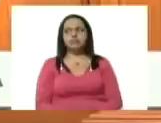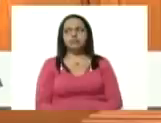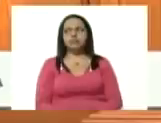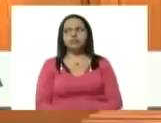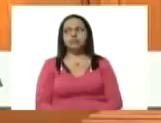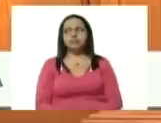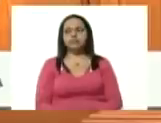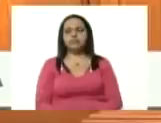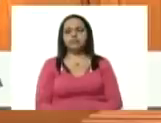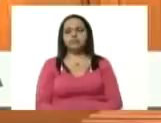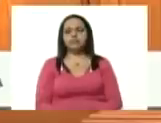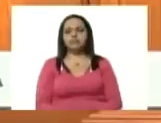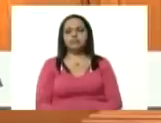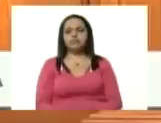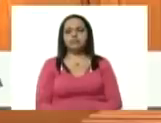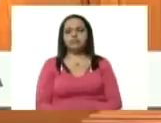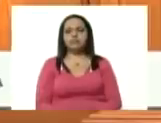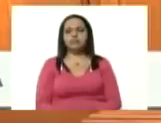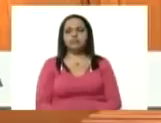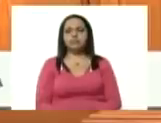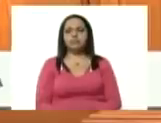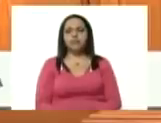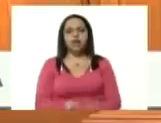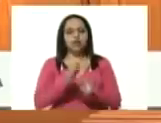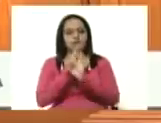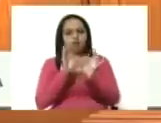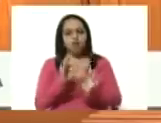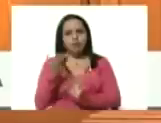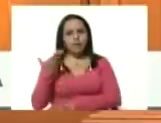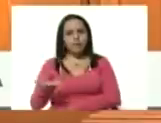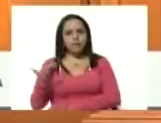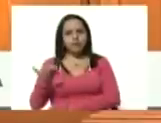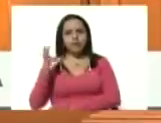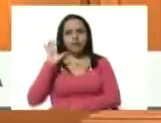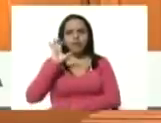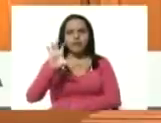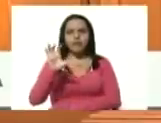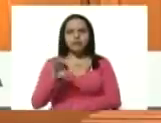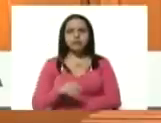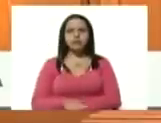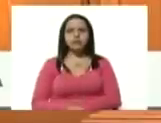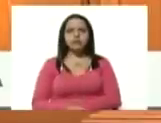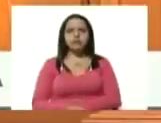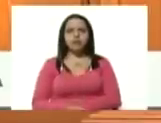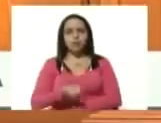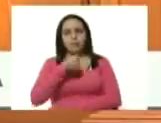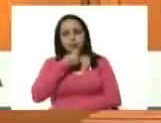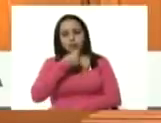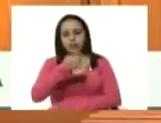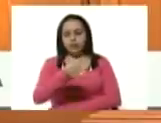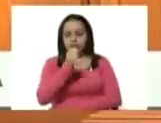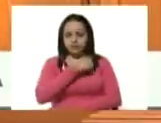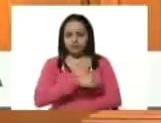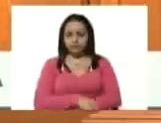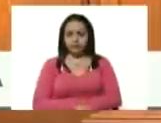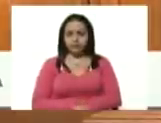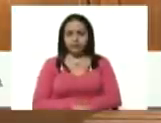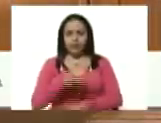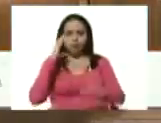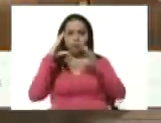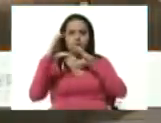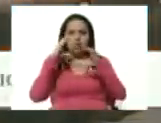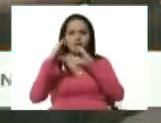un gesto muy importante del país con sus periodistas, con sus comunicadores y